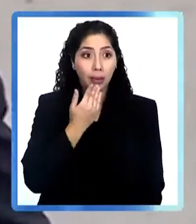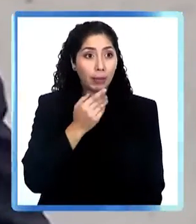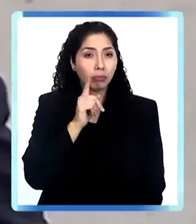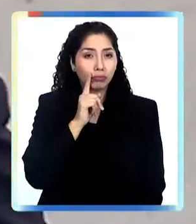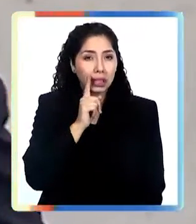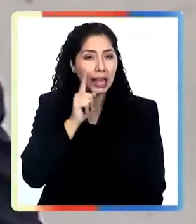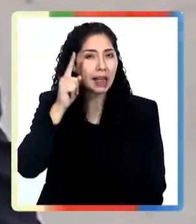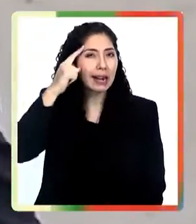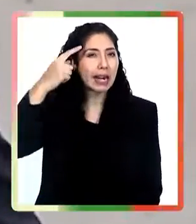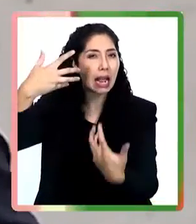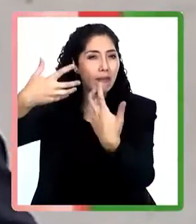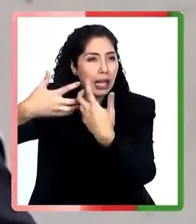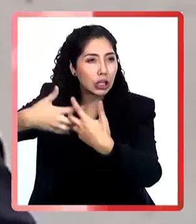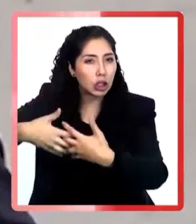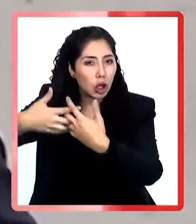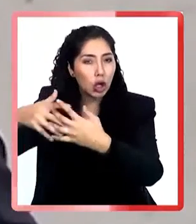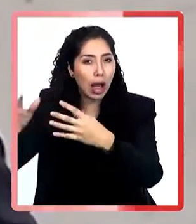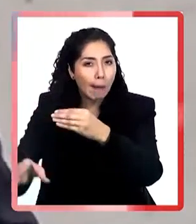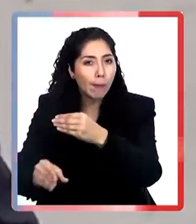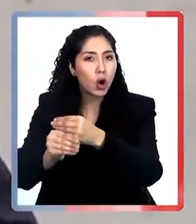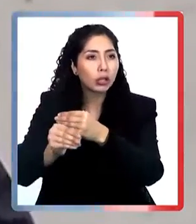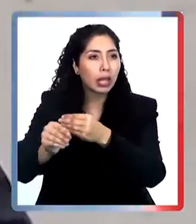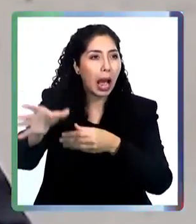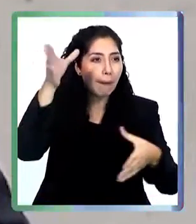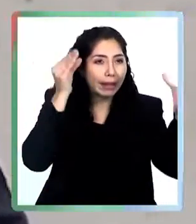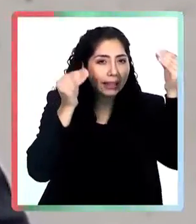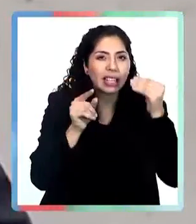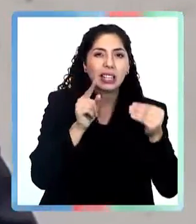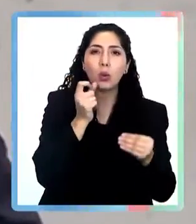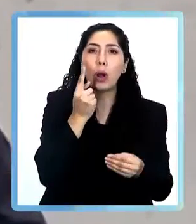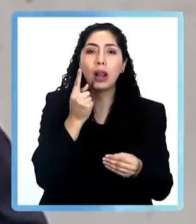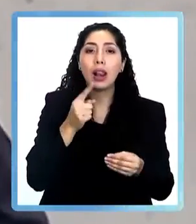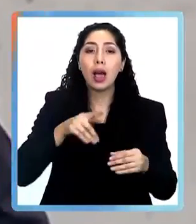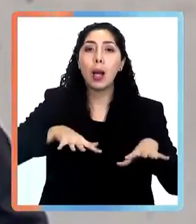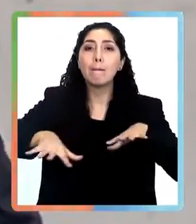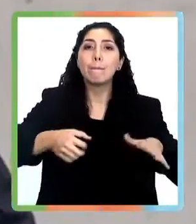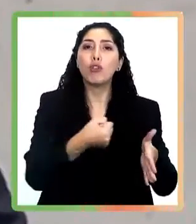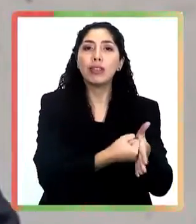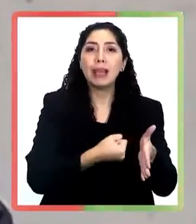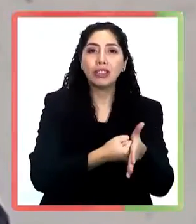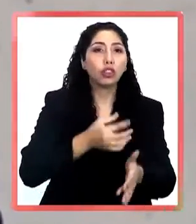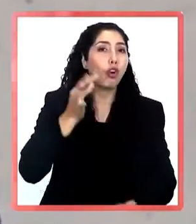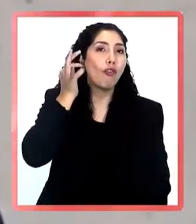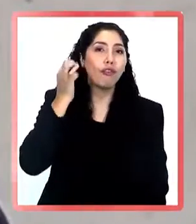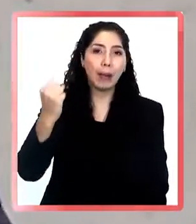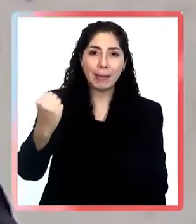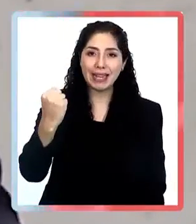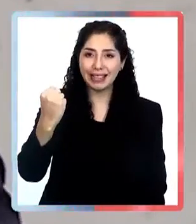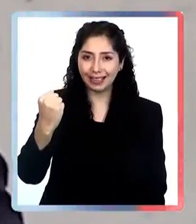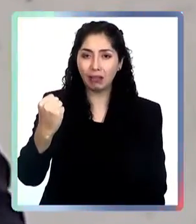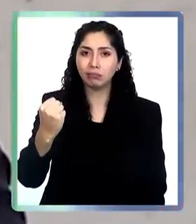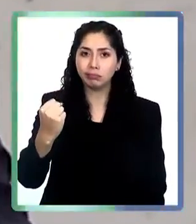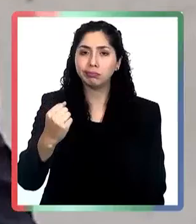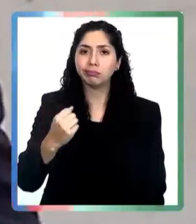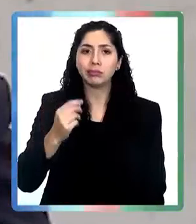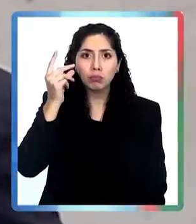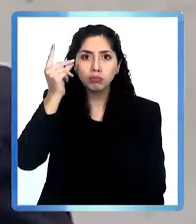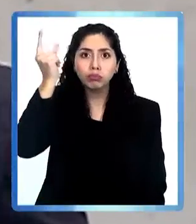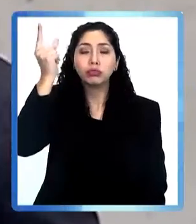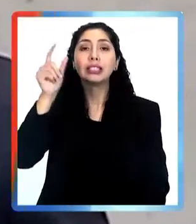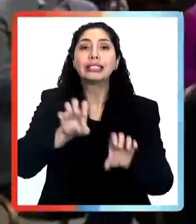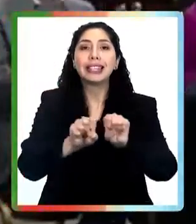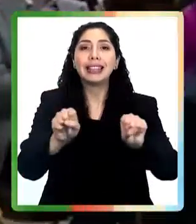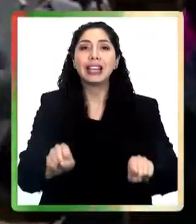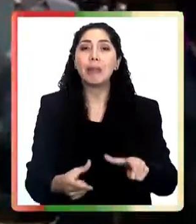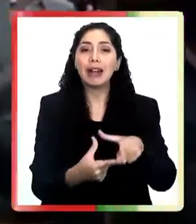de las reflexiones y aprendizajes del movimiento feminista es que impulsaremos la creación de un sistema nacional de